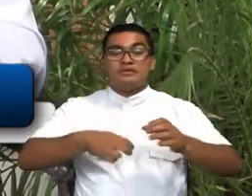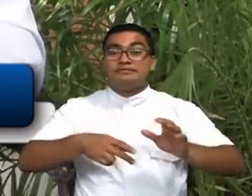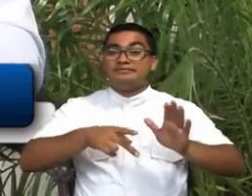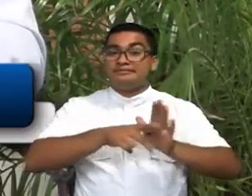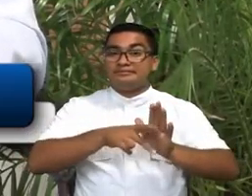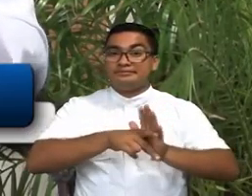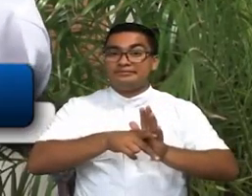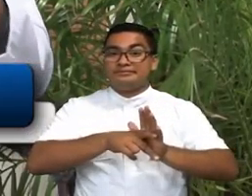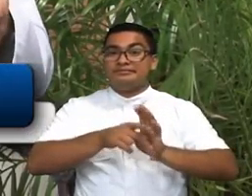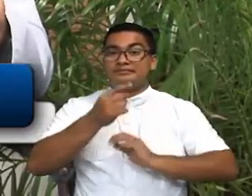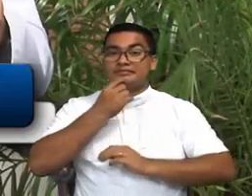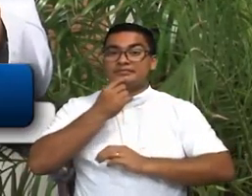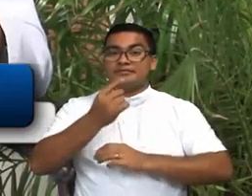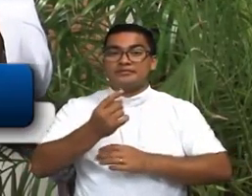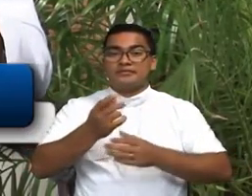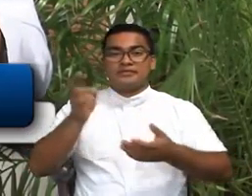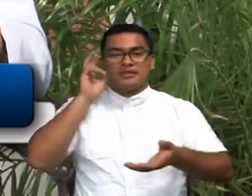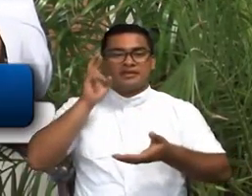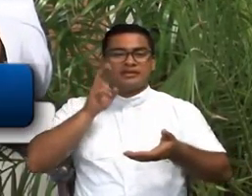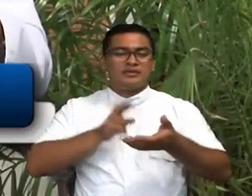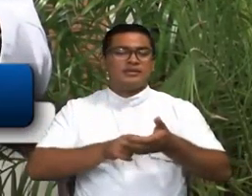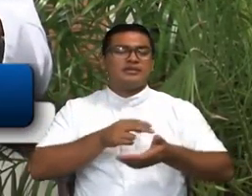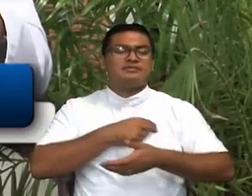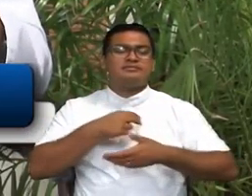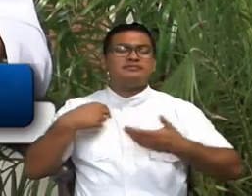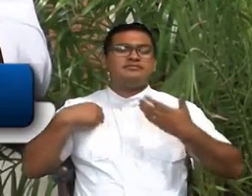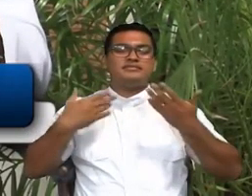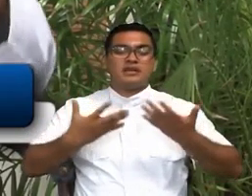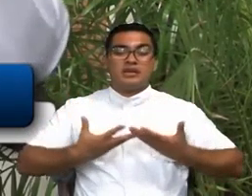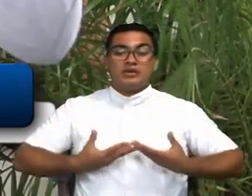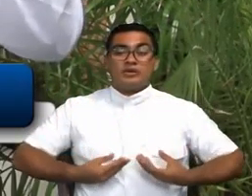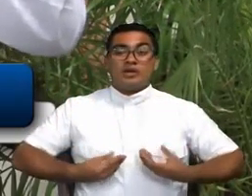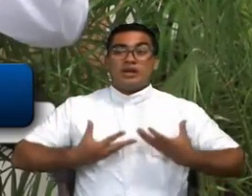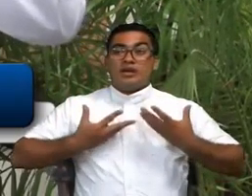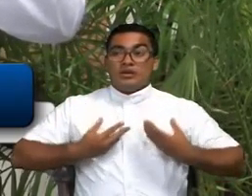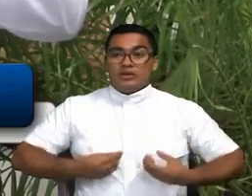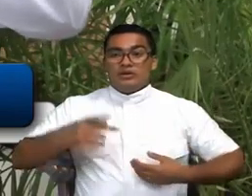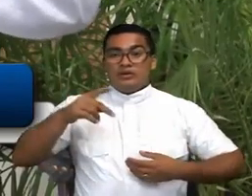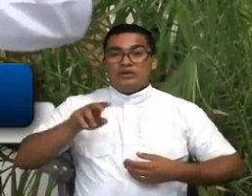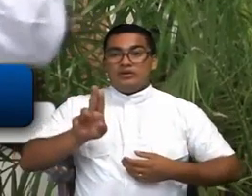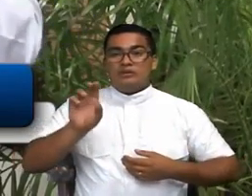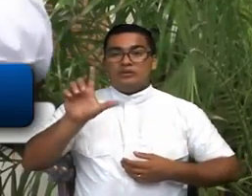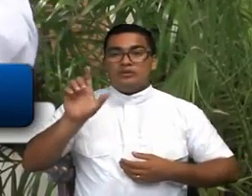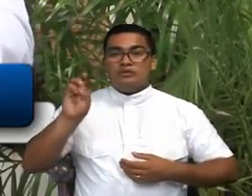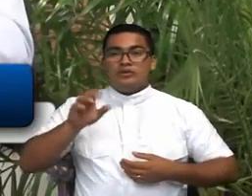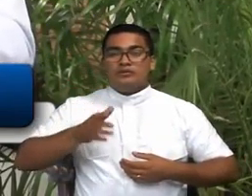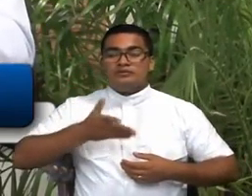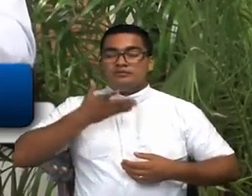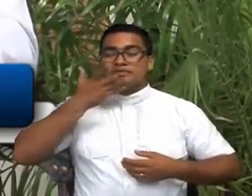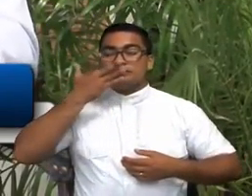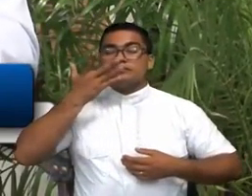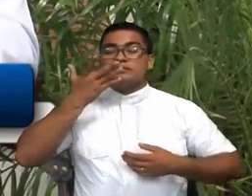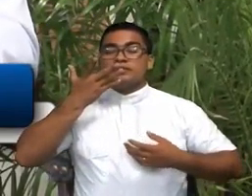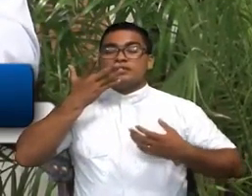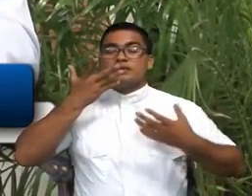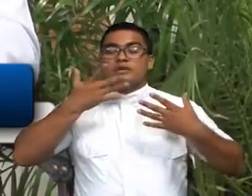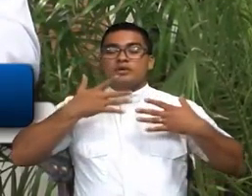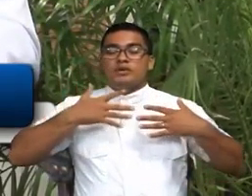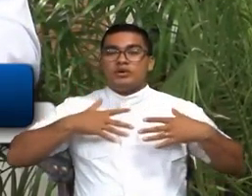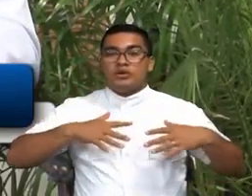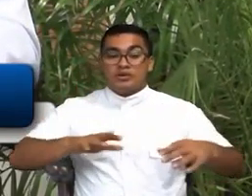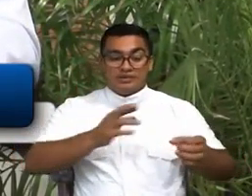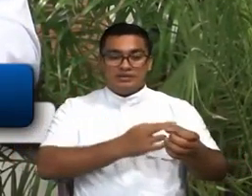oxígeno. Recuerde, ¿qué es lo que hacemos nosotros con los pulmones? Es agarrar el aire y la sangre es la que se encarga de limpiarla,